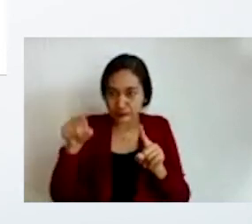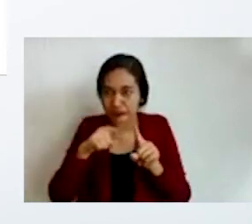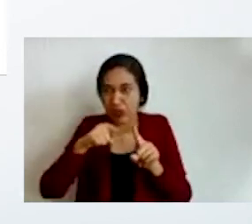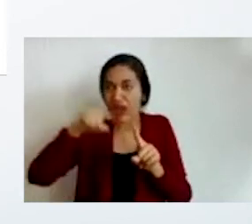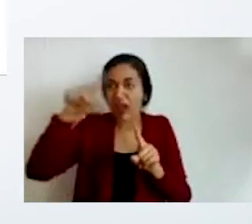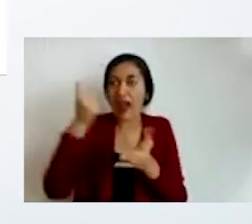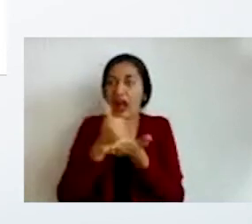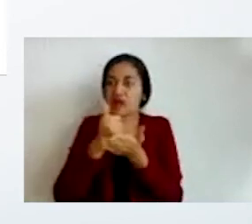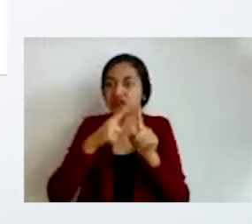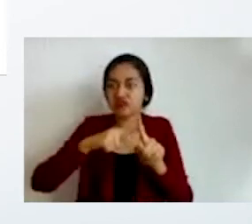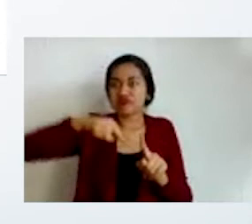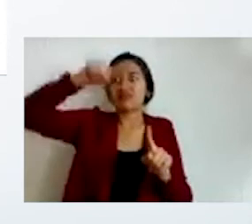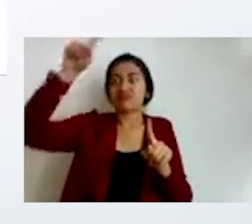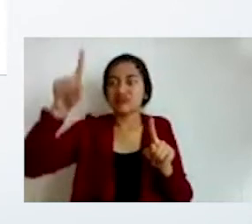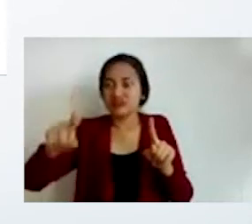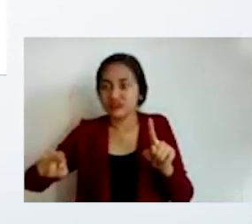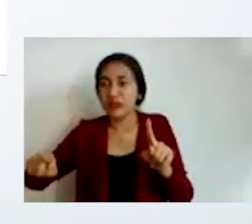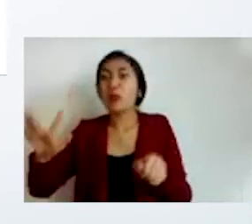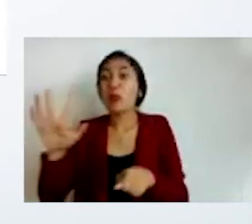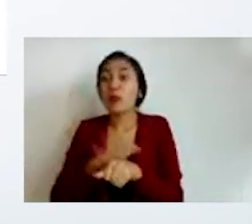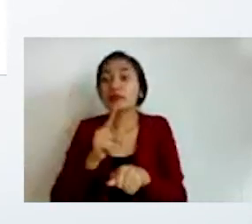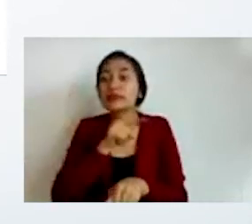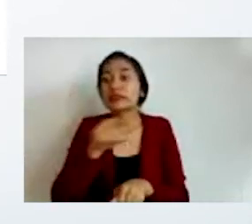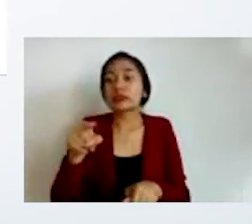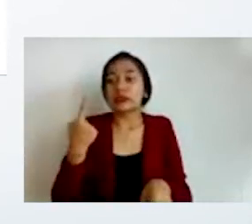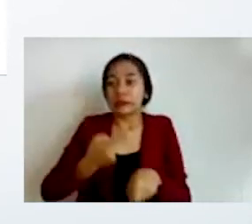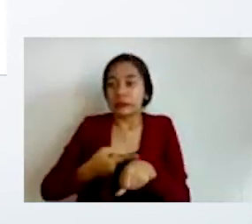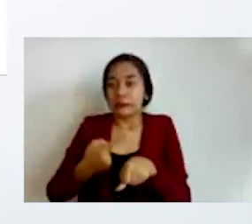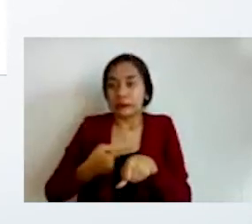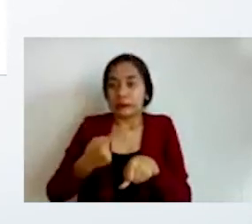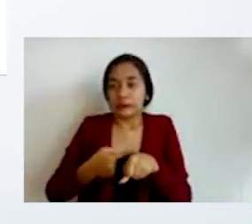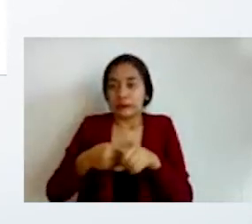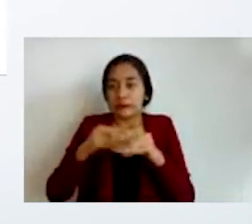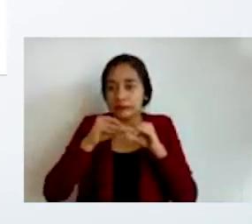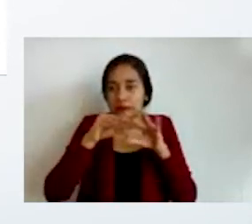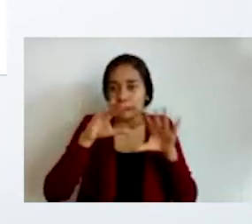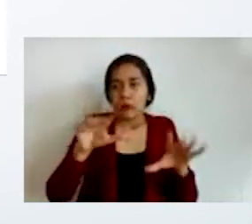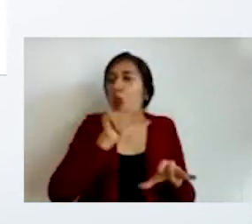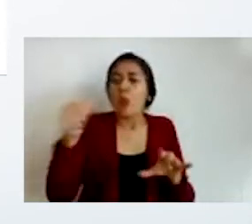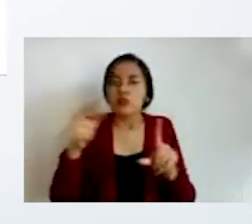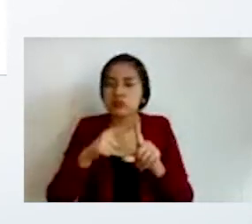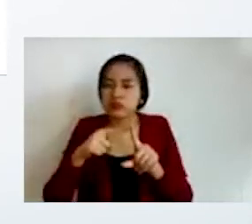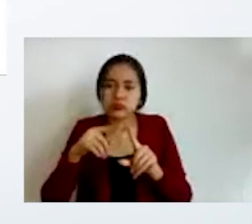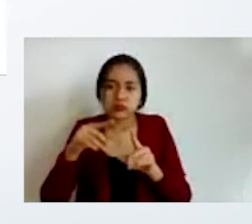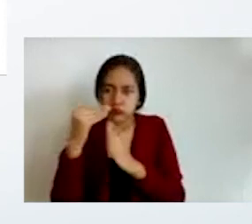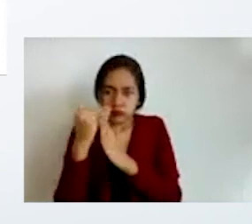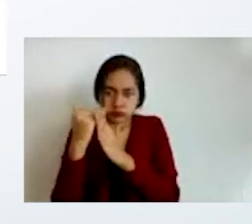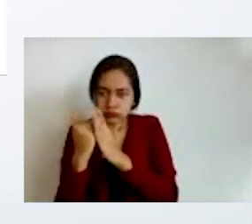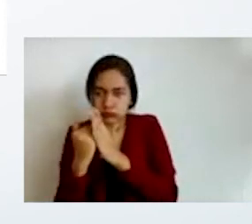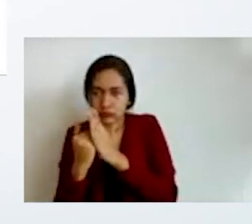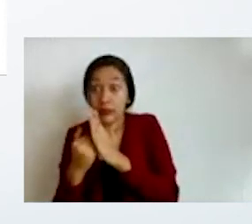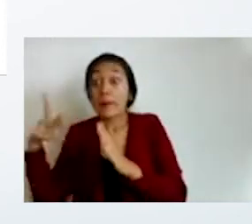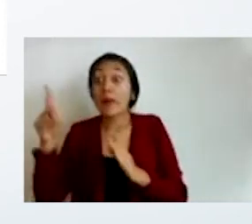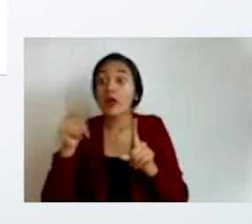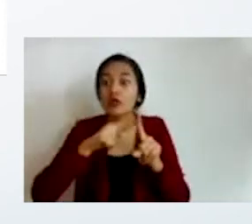a llegar a ser identificados como enfermos y la otra mitad no. Pero de los que van a llegar a ser identificados como